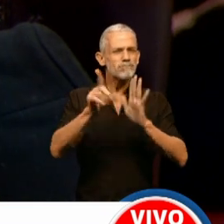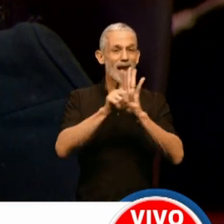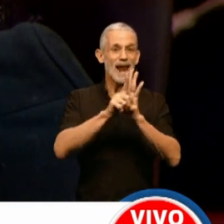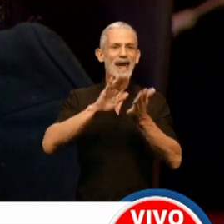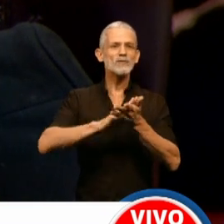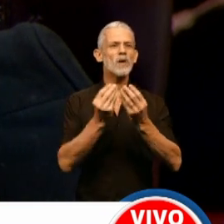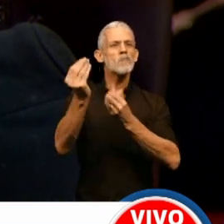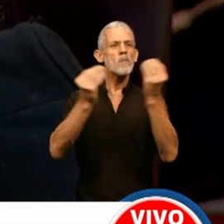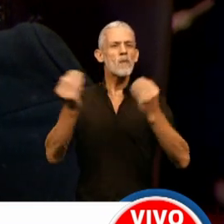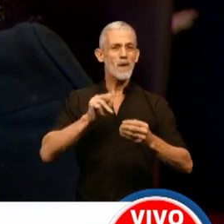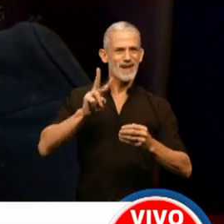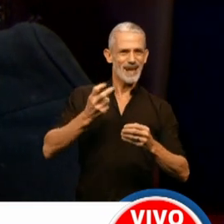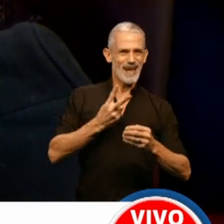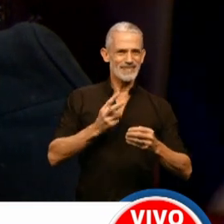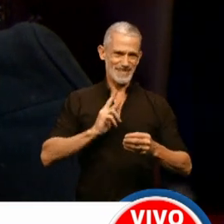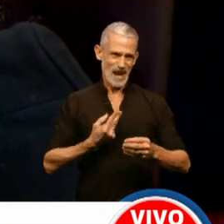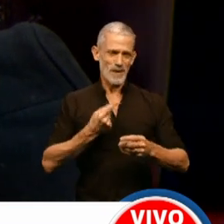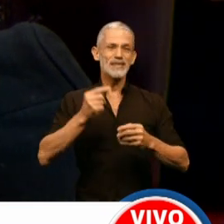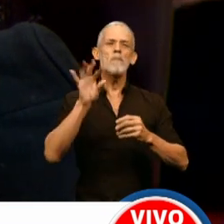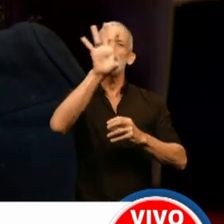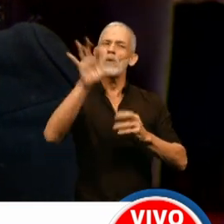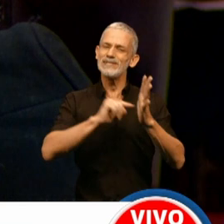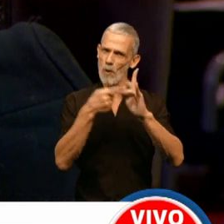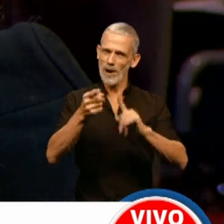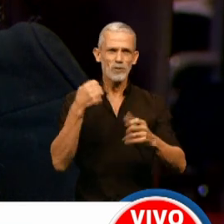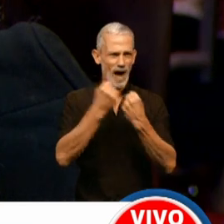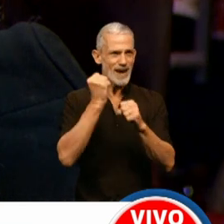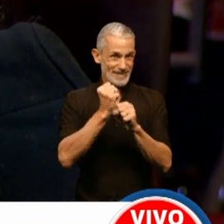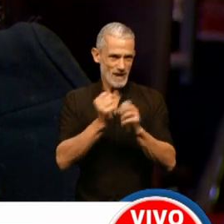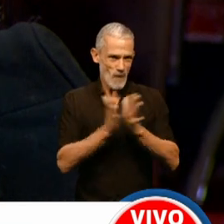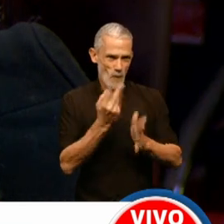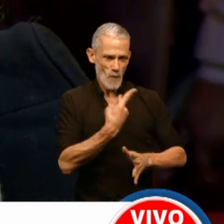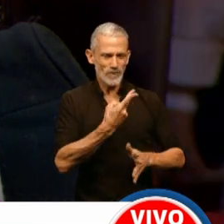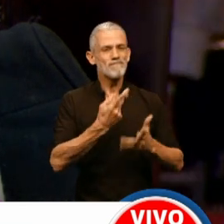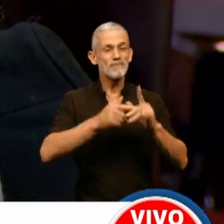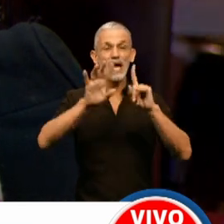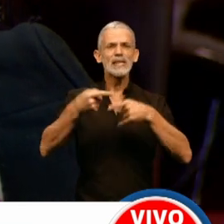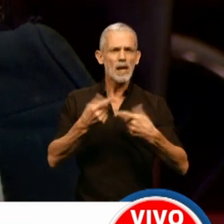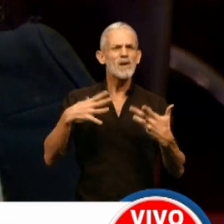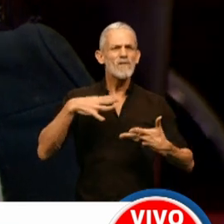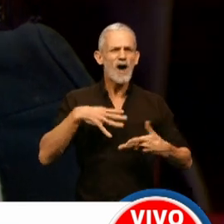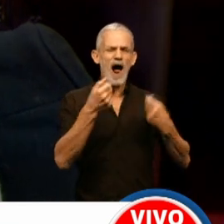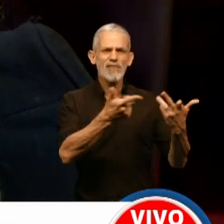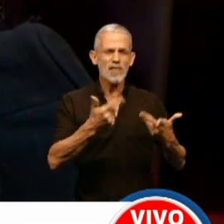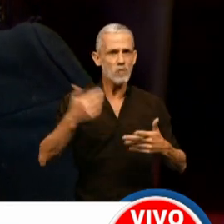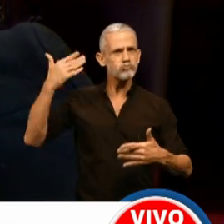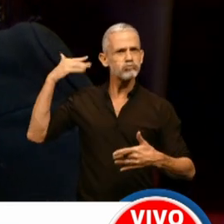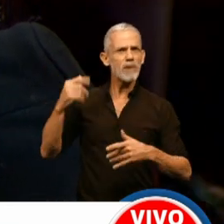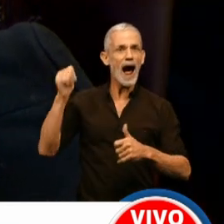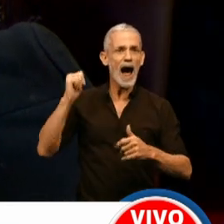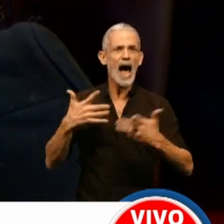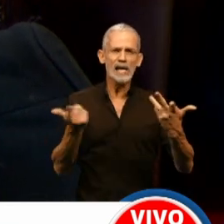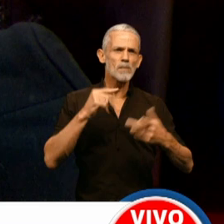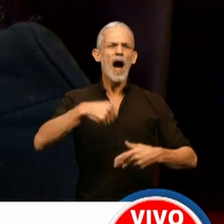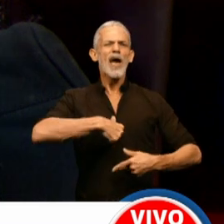la ley del cupo laboral travesti trans en provincia de buenos aires se lo debemos también a quienes vienen después de nosotras para que puedan vivir